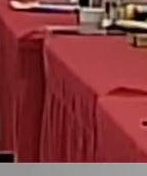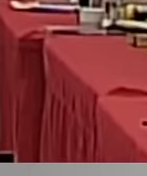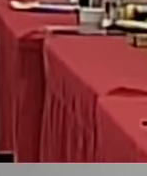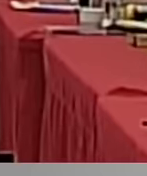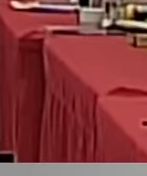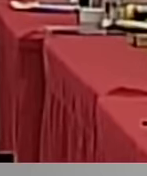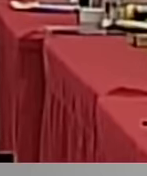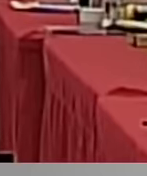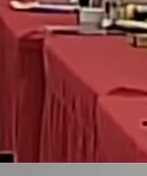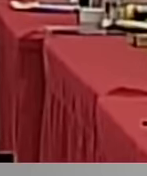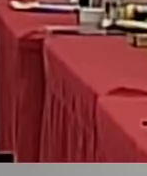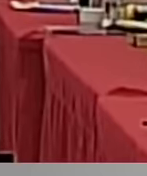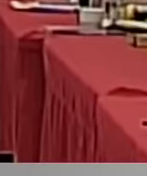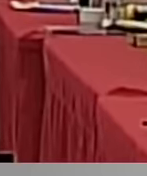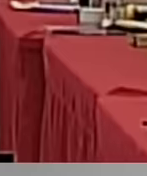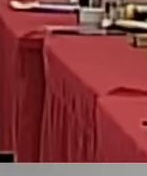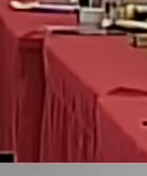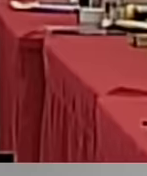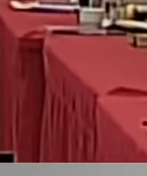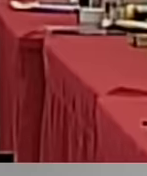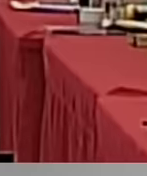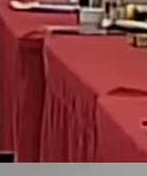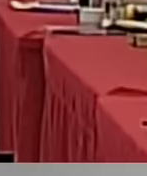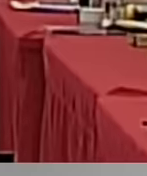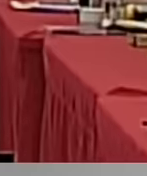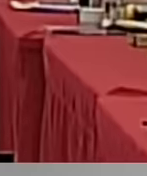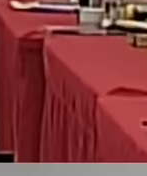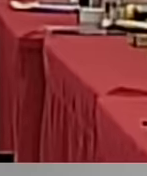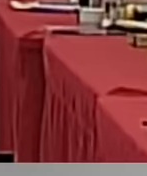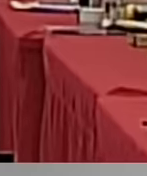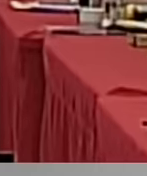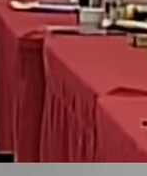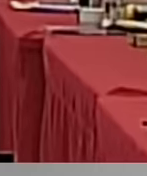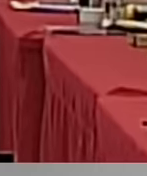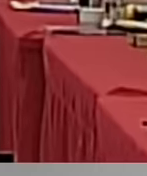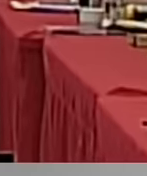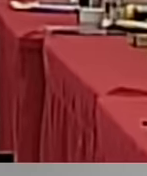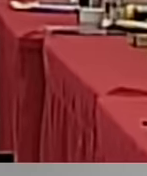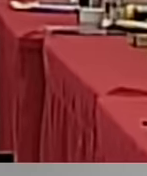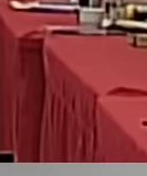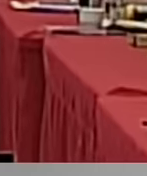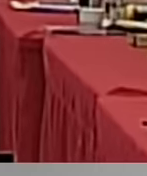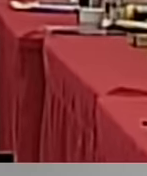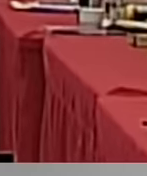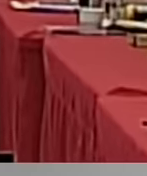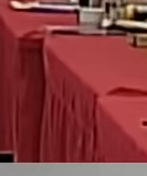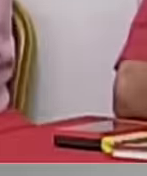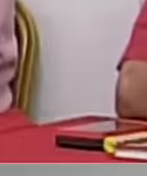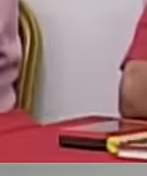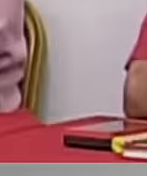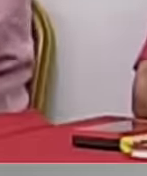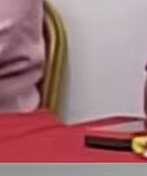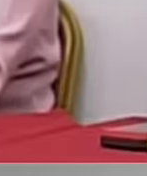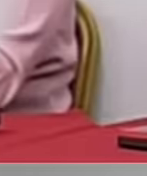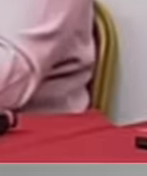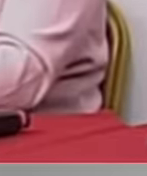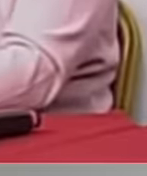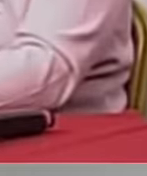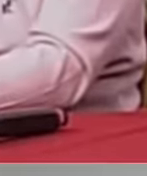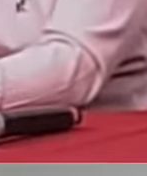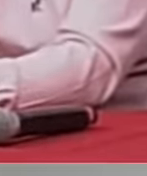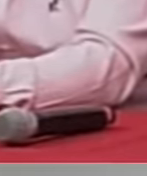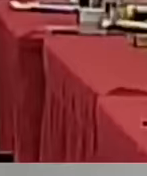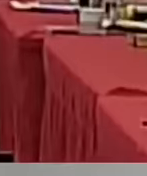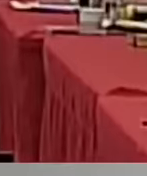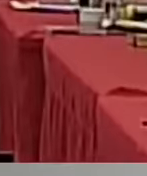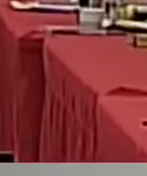Bueno, hemos estado aquí inaugurando la sede. Esta es la última semana de septiembre, el